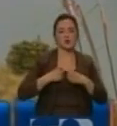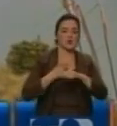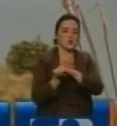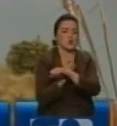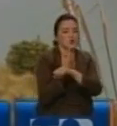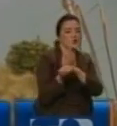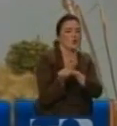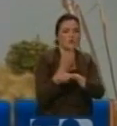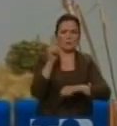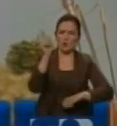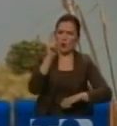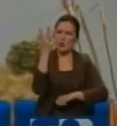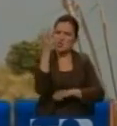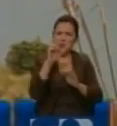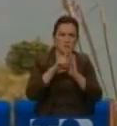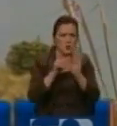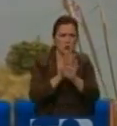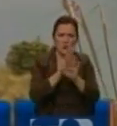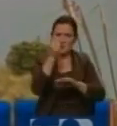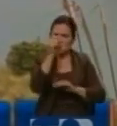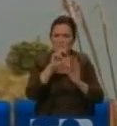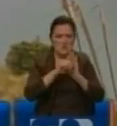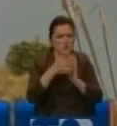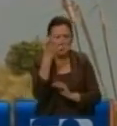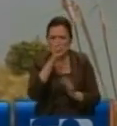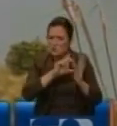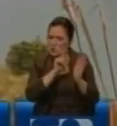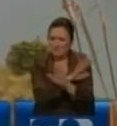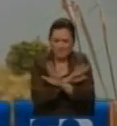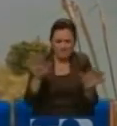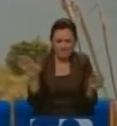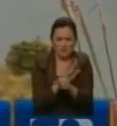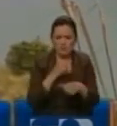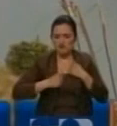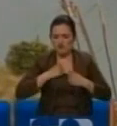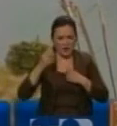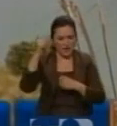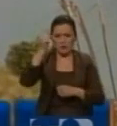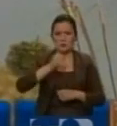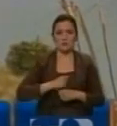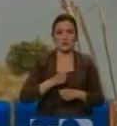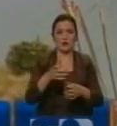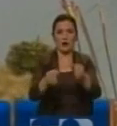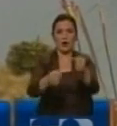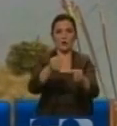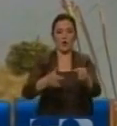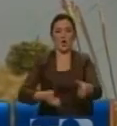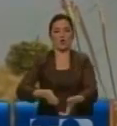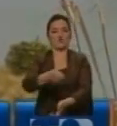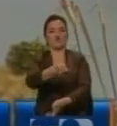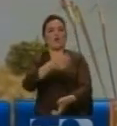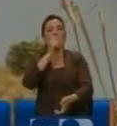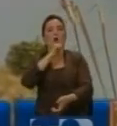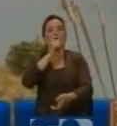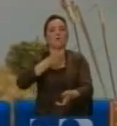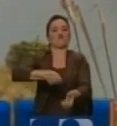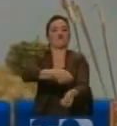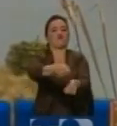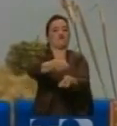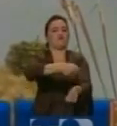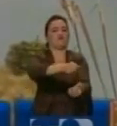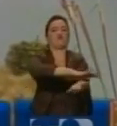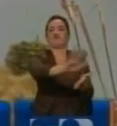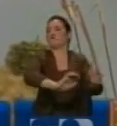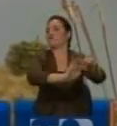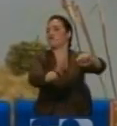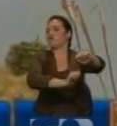moderado, no 15 minutos, 10 minutos, 5 minutos sería suficiente. Que no se laven los vehículos con manguera, que no se limpien las veredas